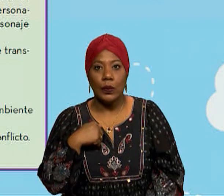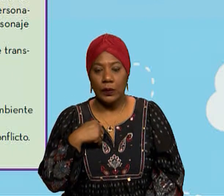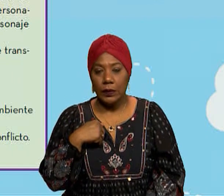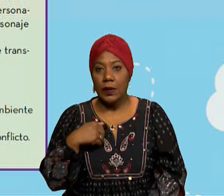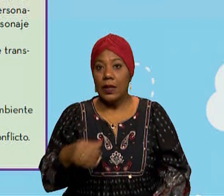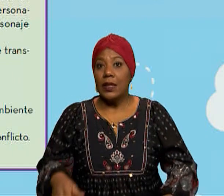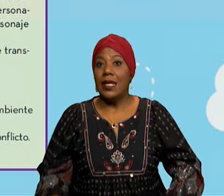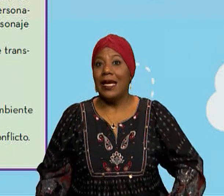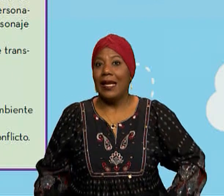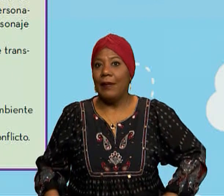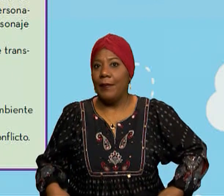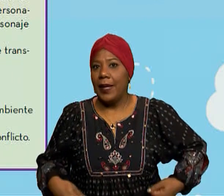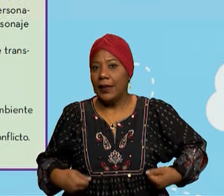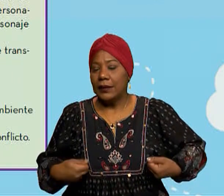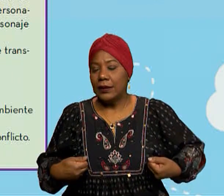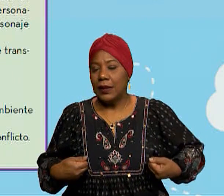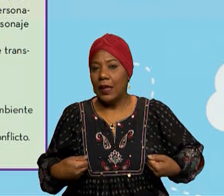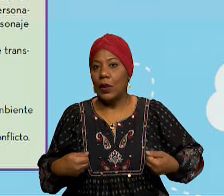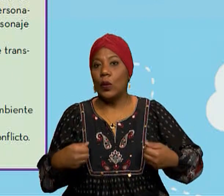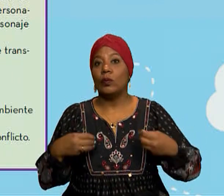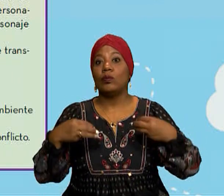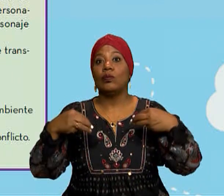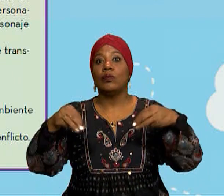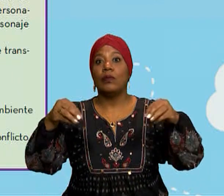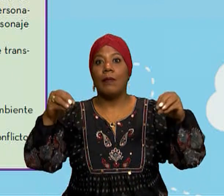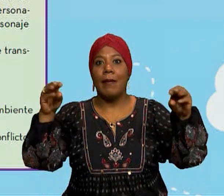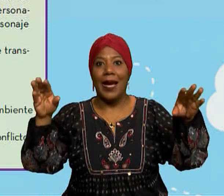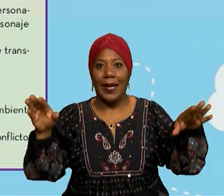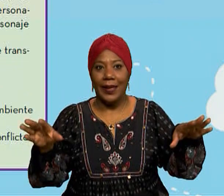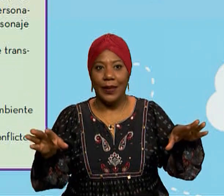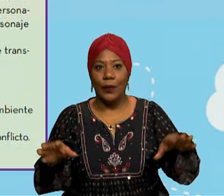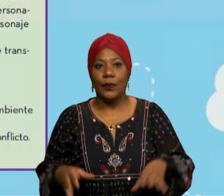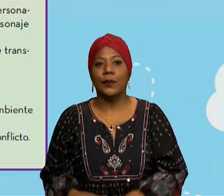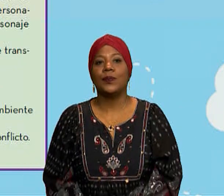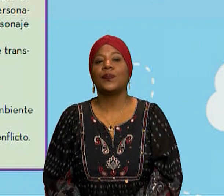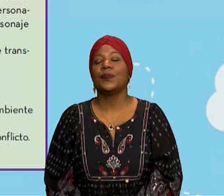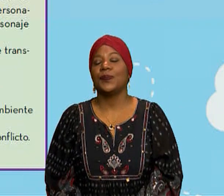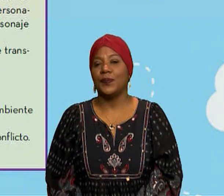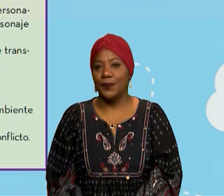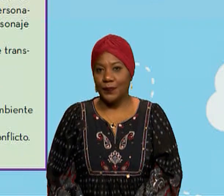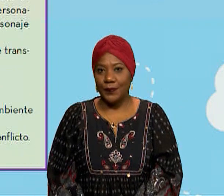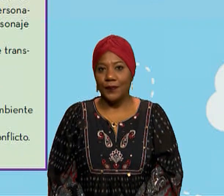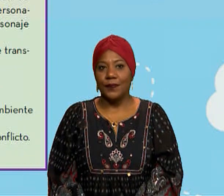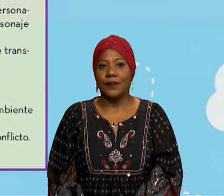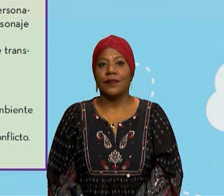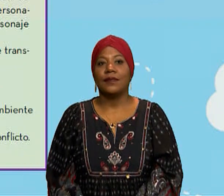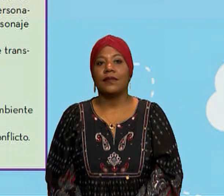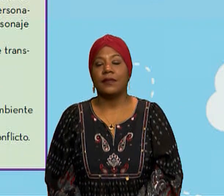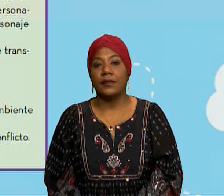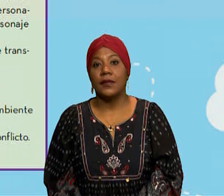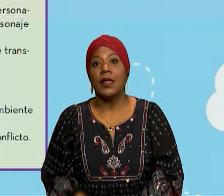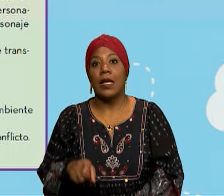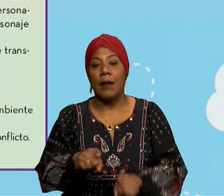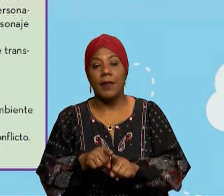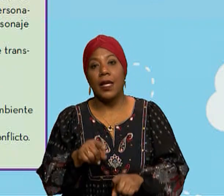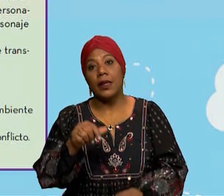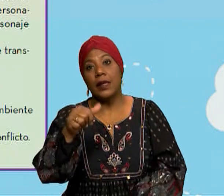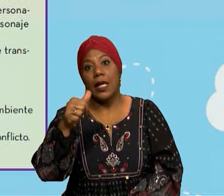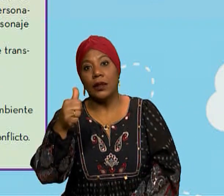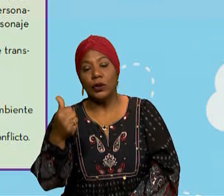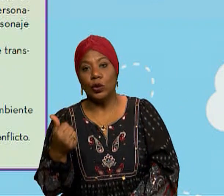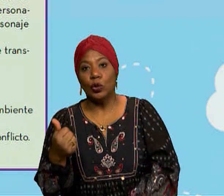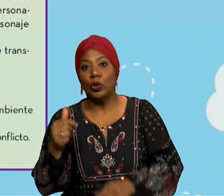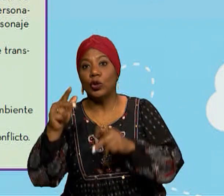historia. Los personajes secundarios son los que ayudan o se oponen al personaje